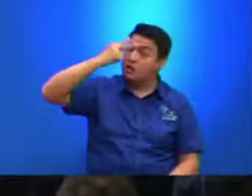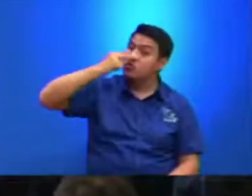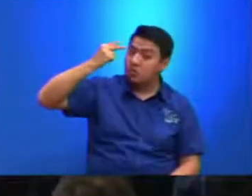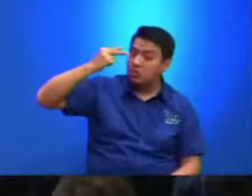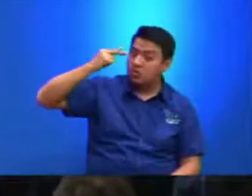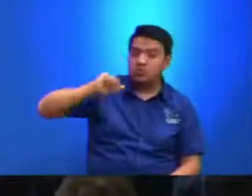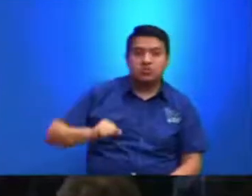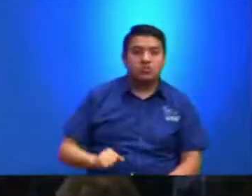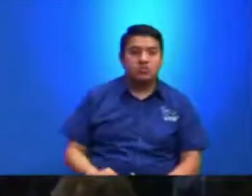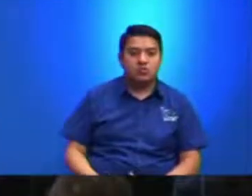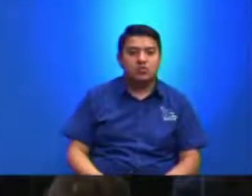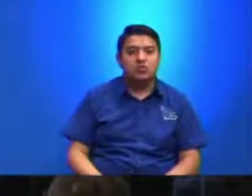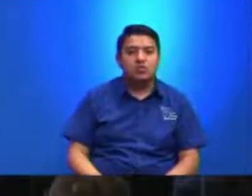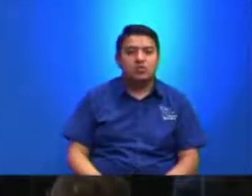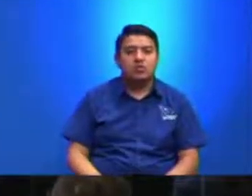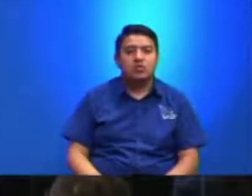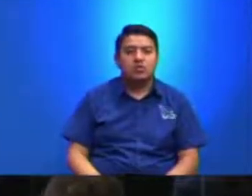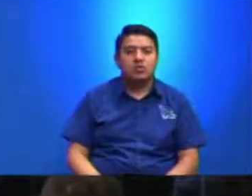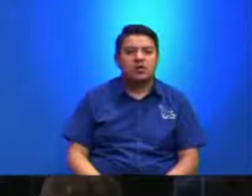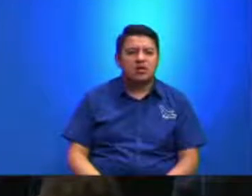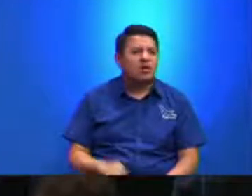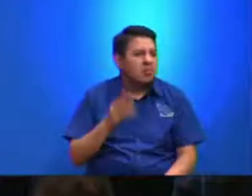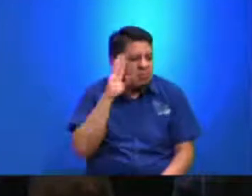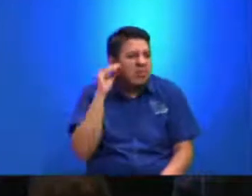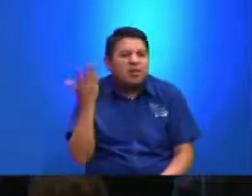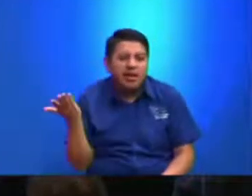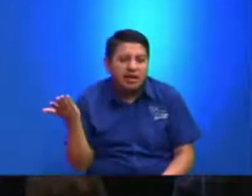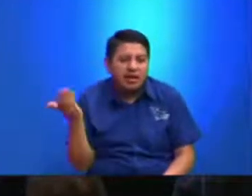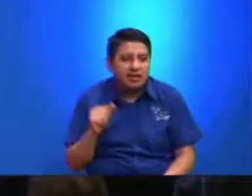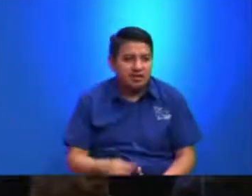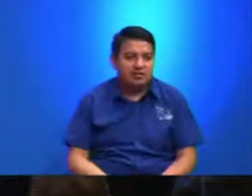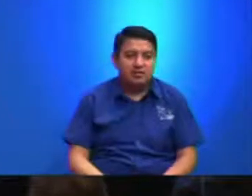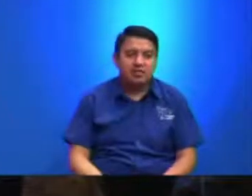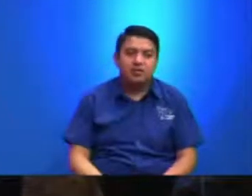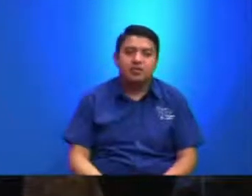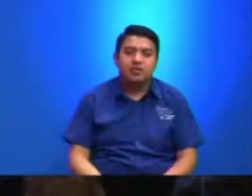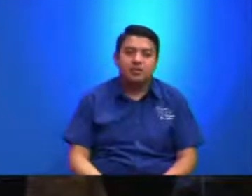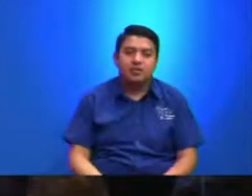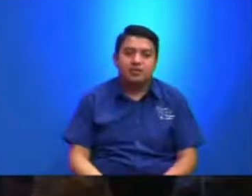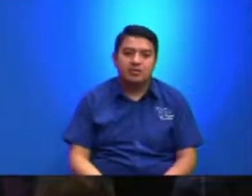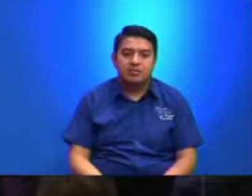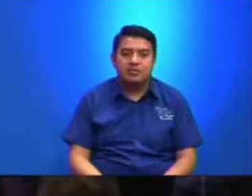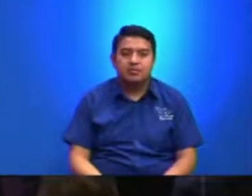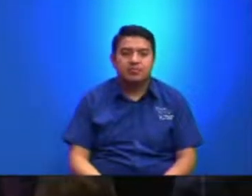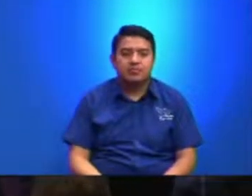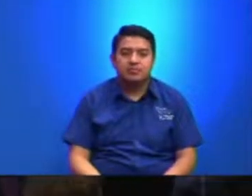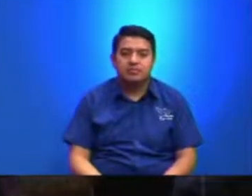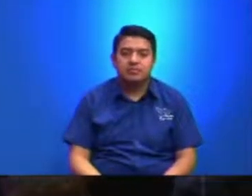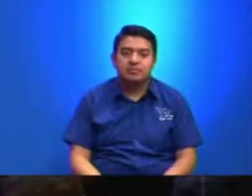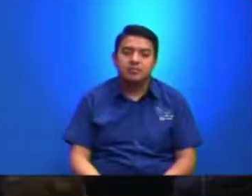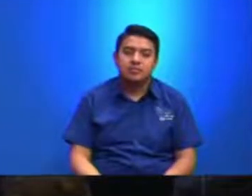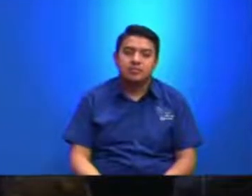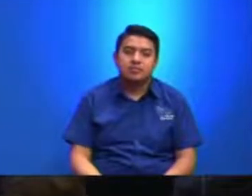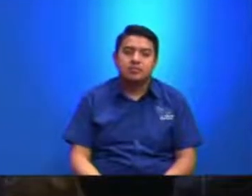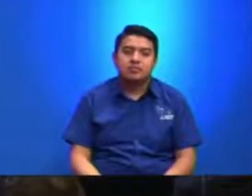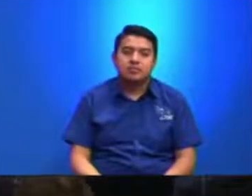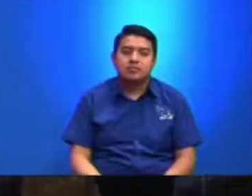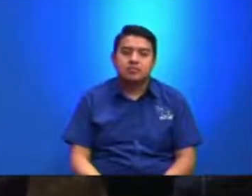quiero ir, que dijimos que el ojo seco, según, muchas gracias hermano